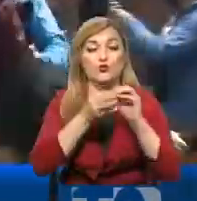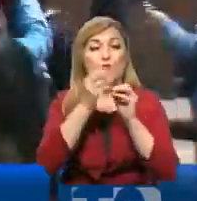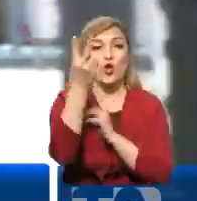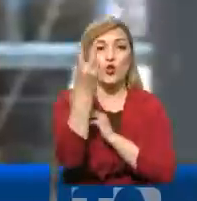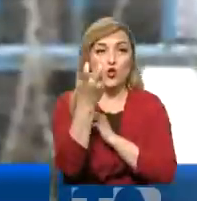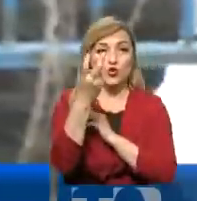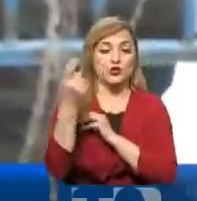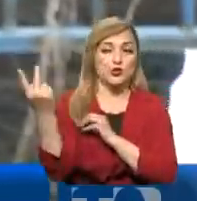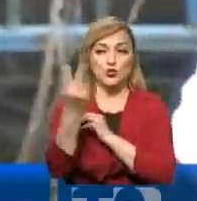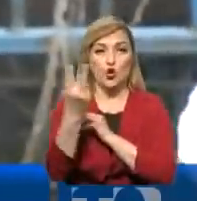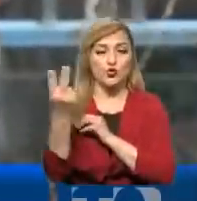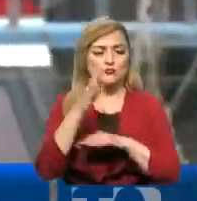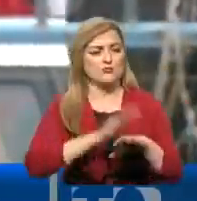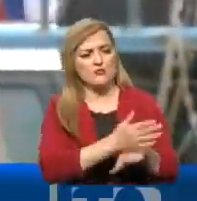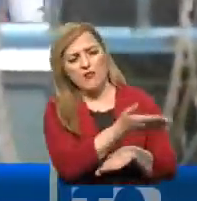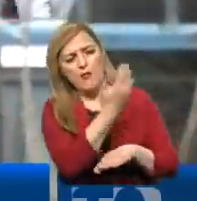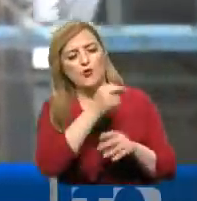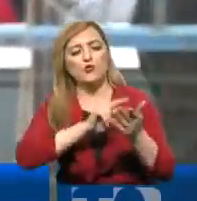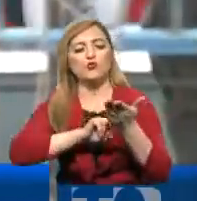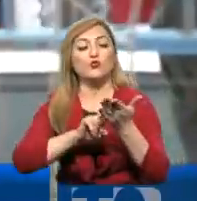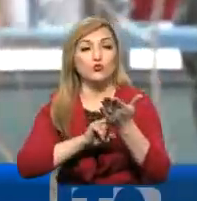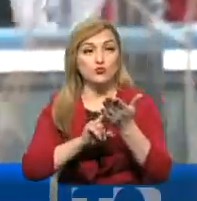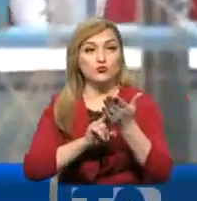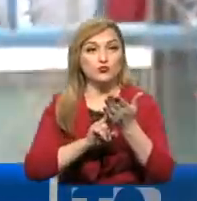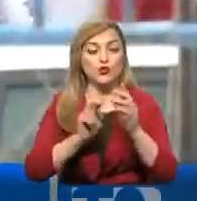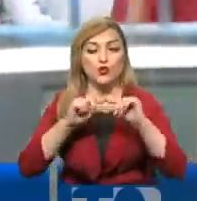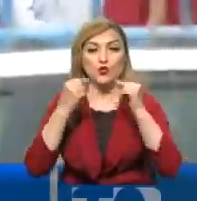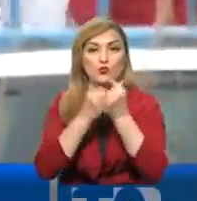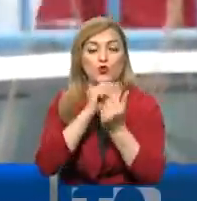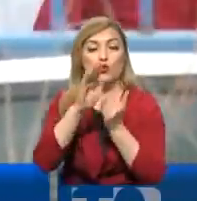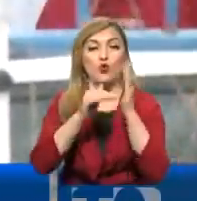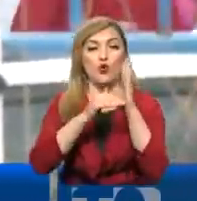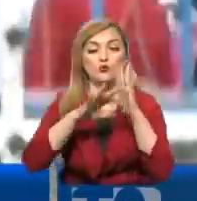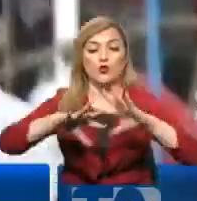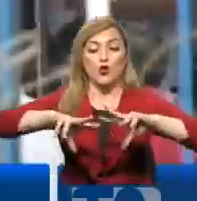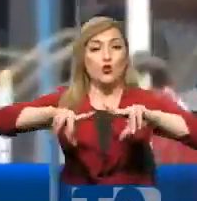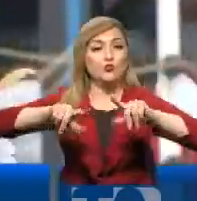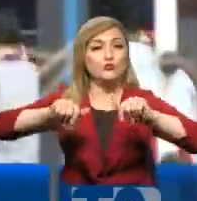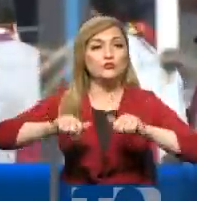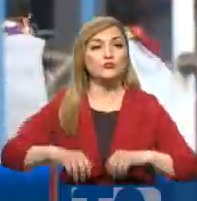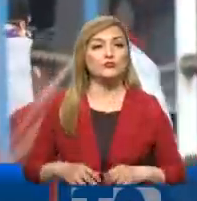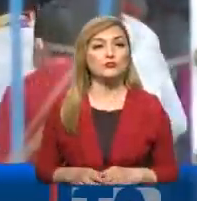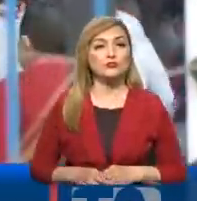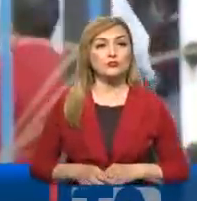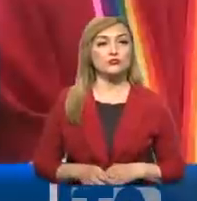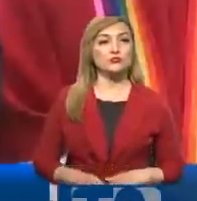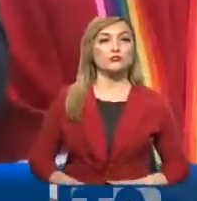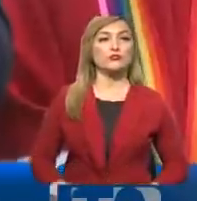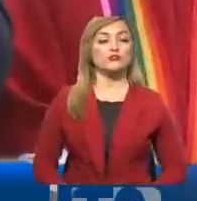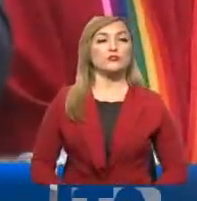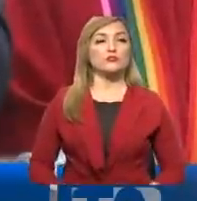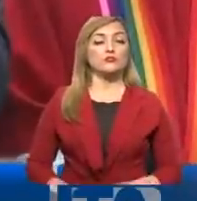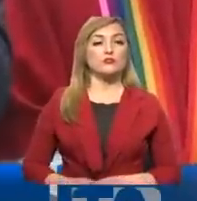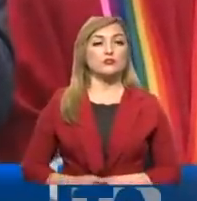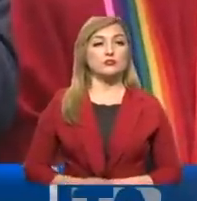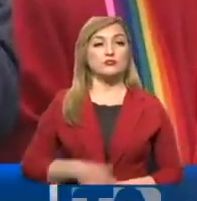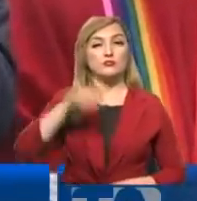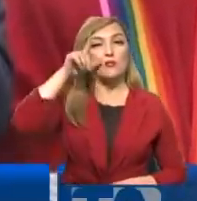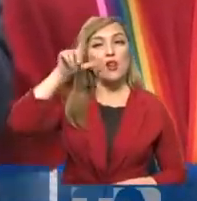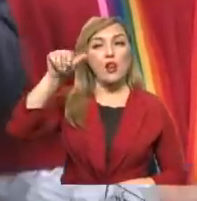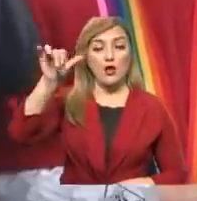Javier Herbas para reunirse y formar un frente contra la corrupción, pero tiene condiciones. Señor